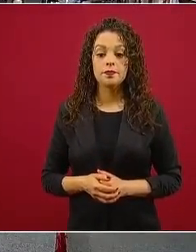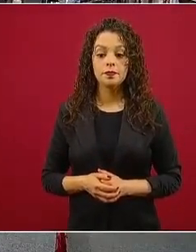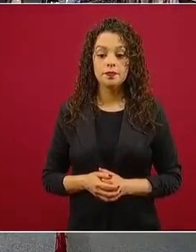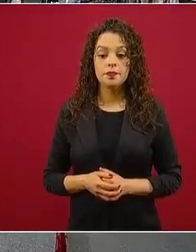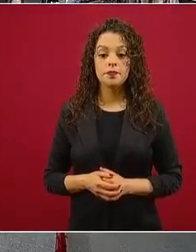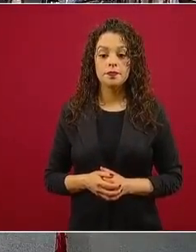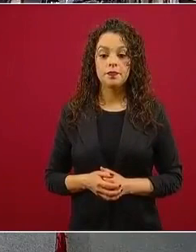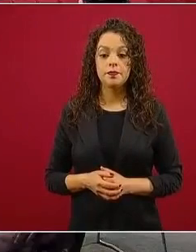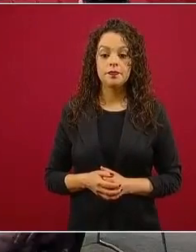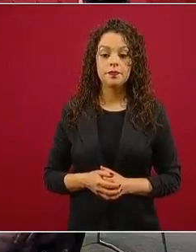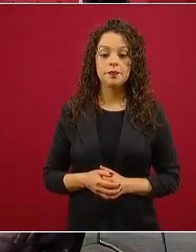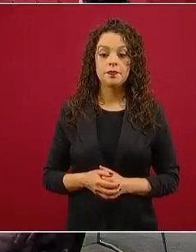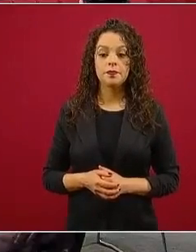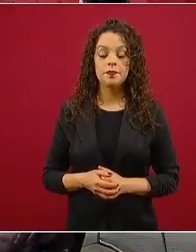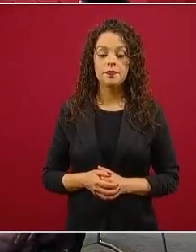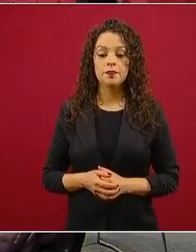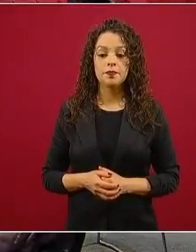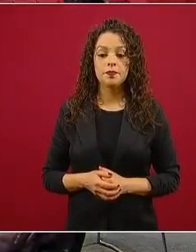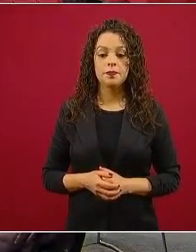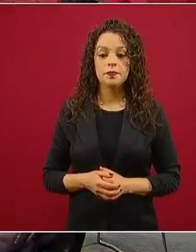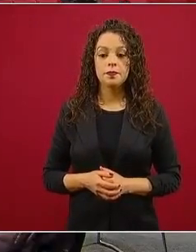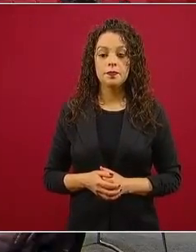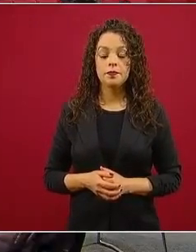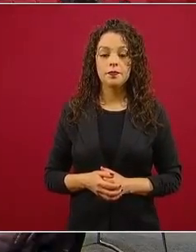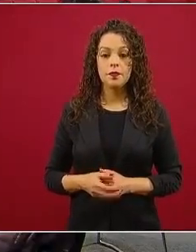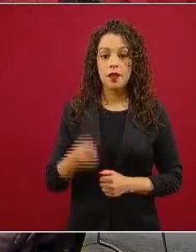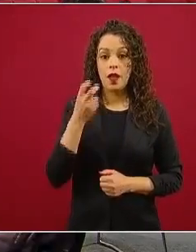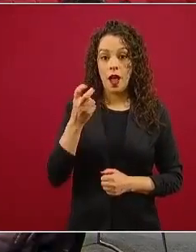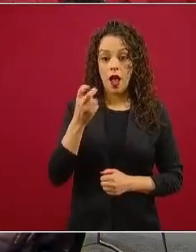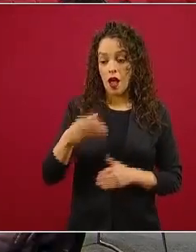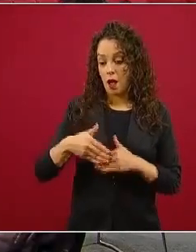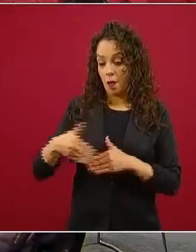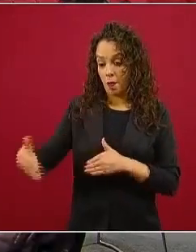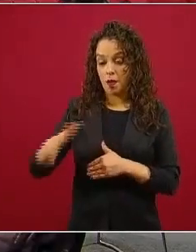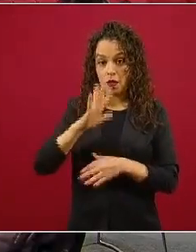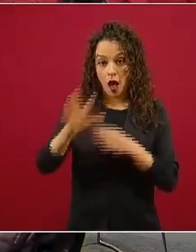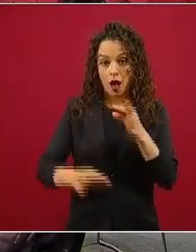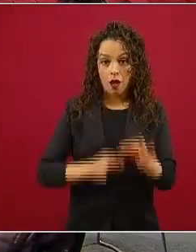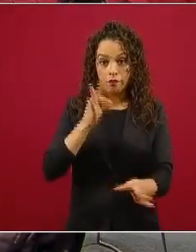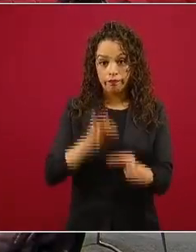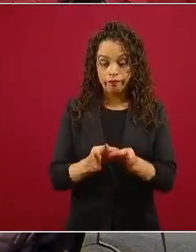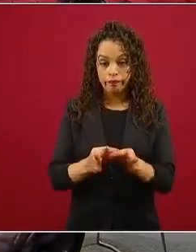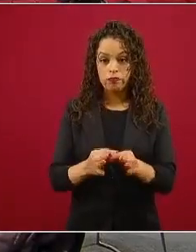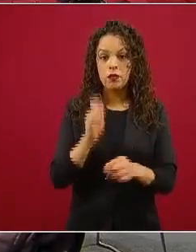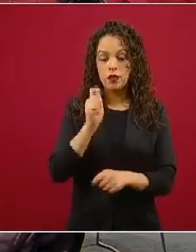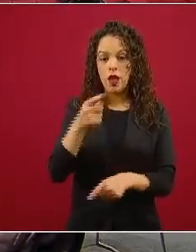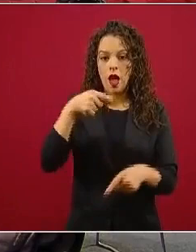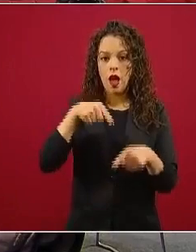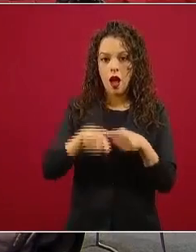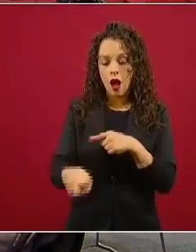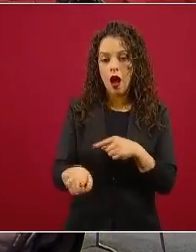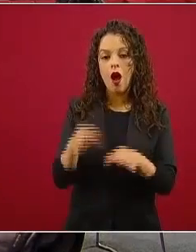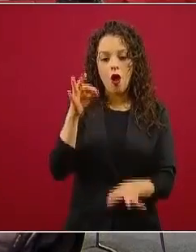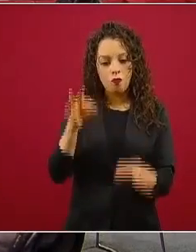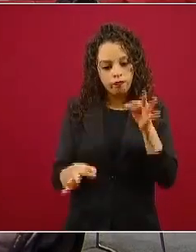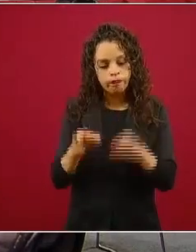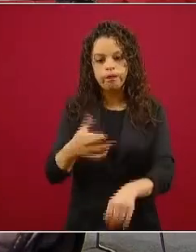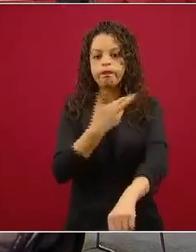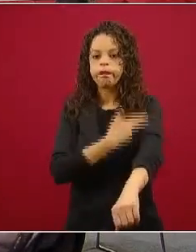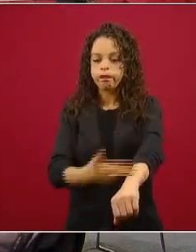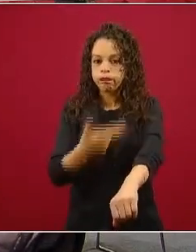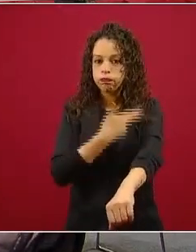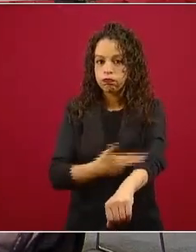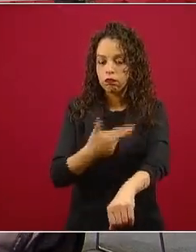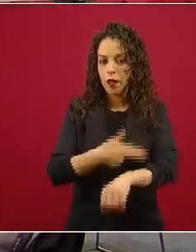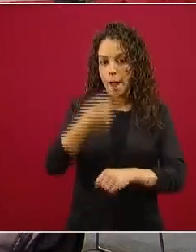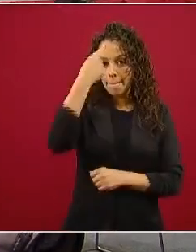una vez que esta etapa se haya cumplido, se iniciarán de inmediato las diligencias procedentes